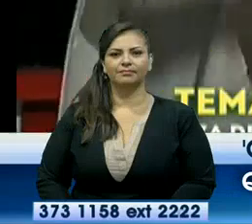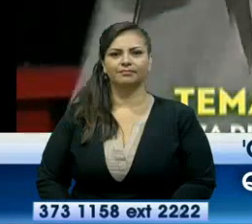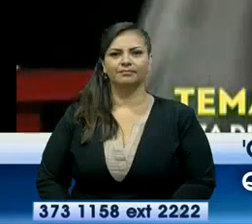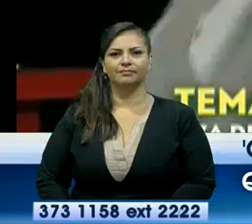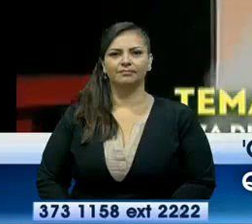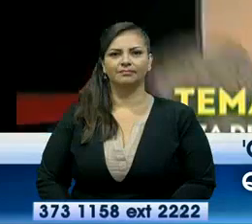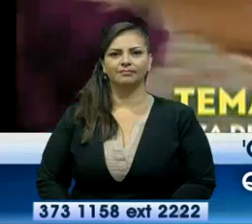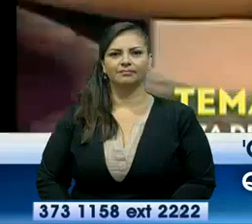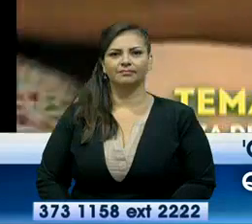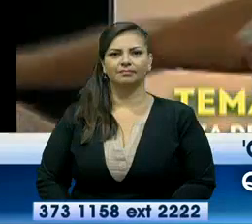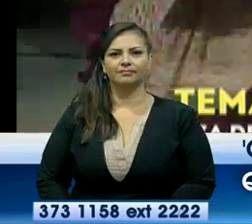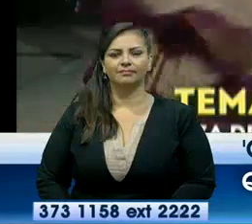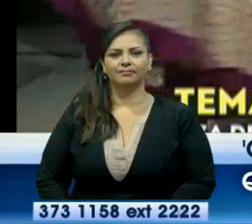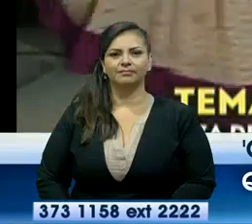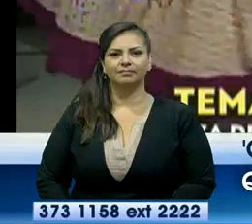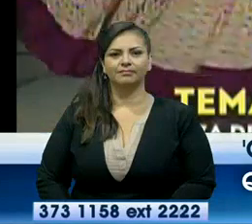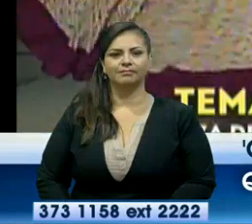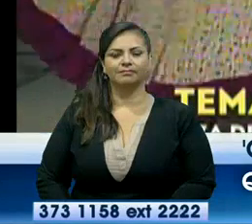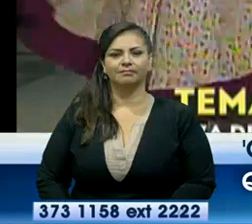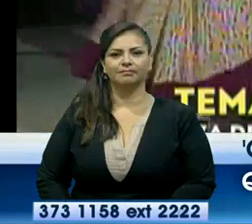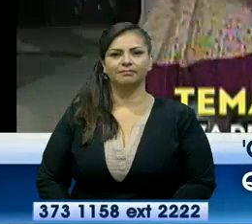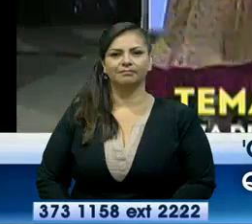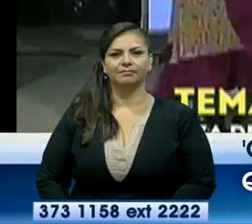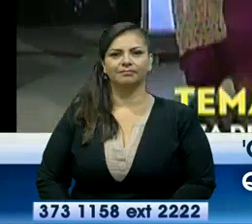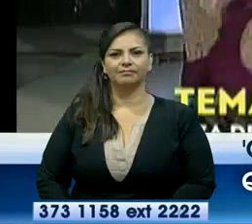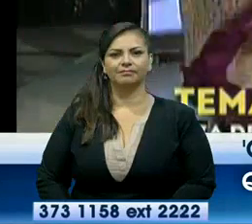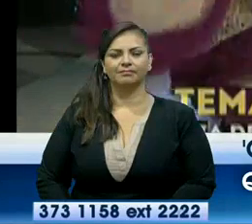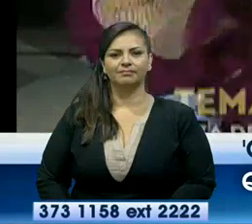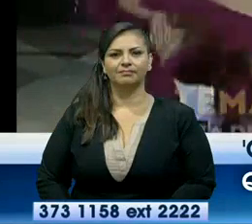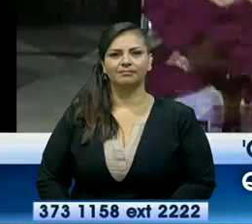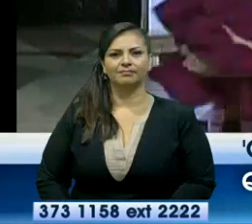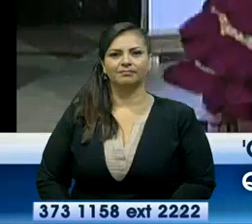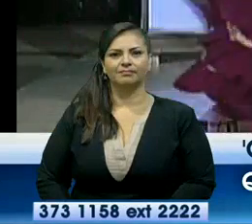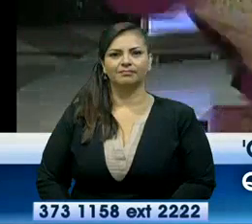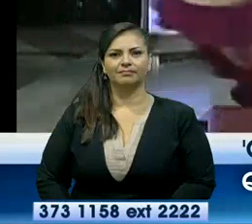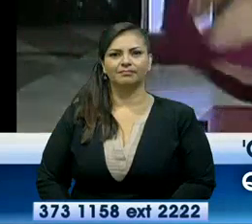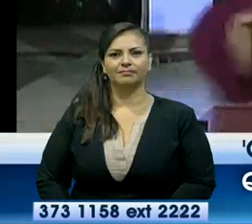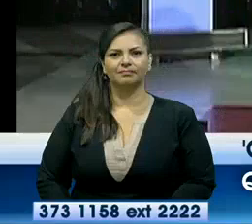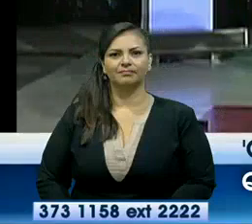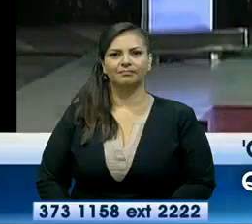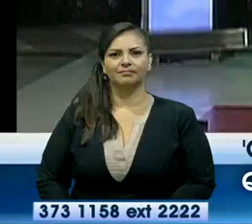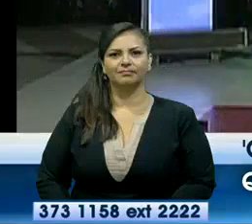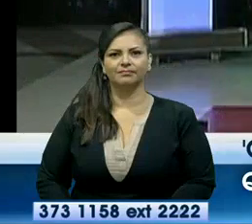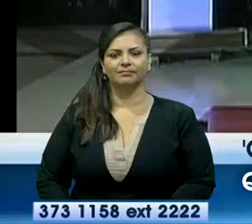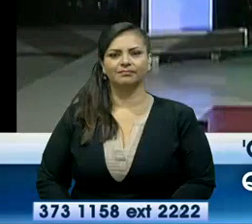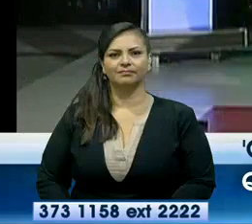como el agua de mis niños que corriendo alegre van